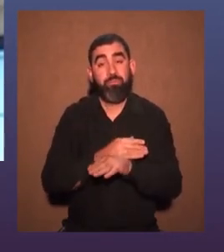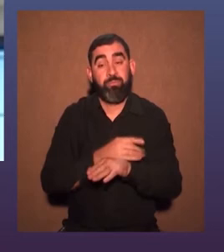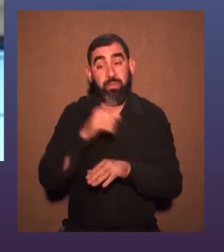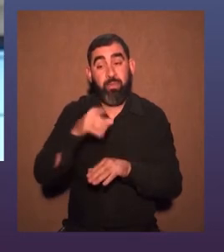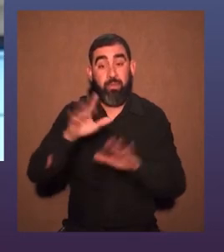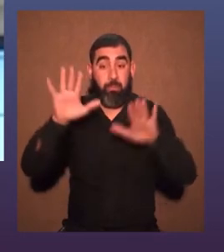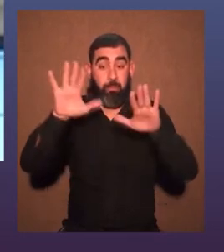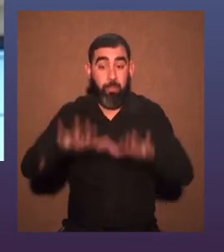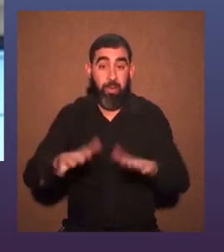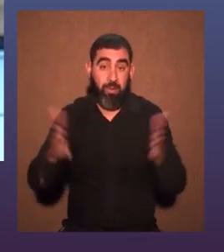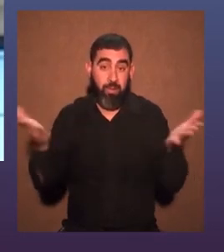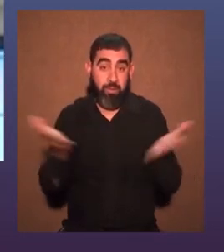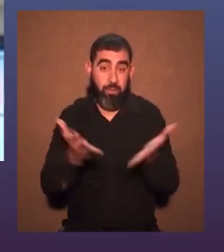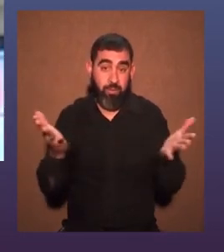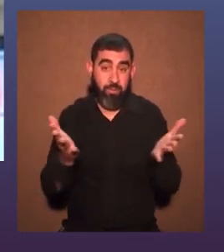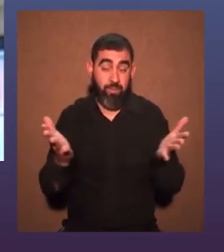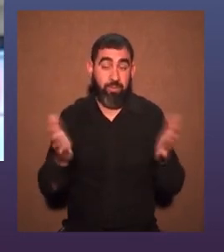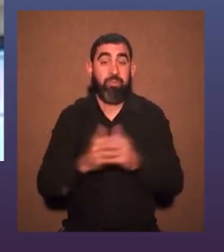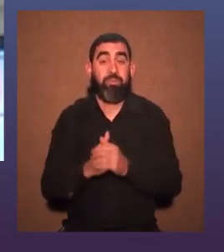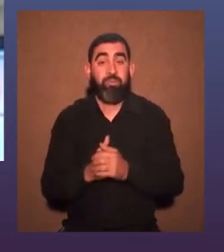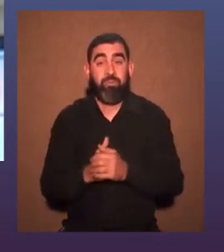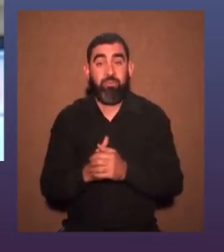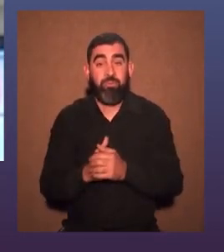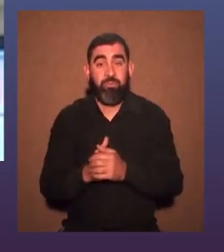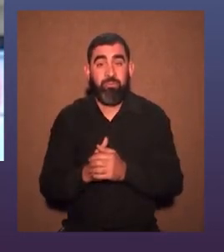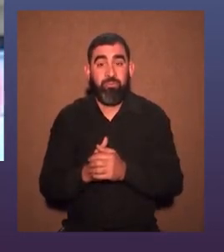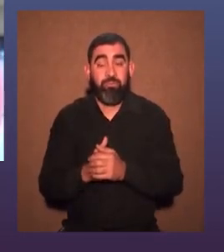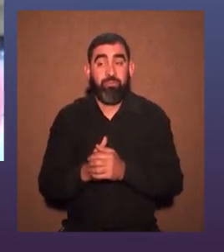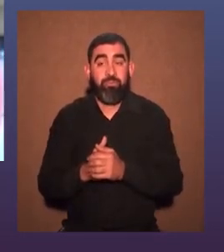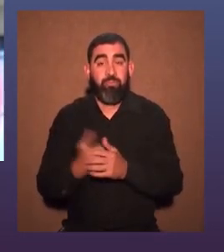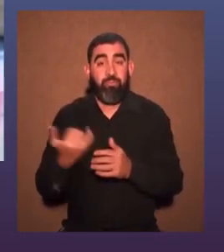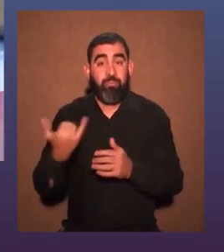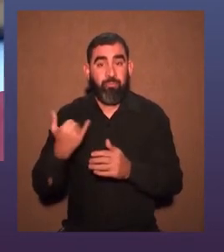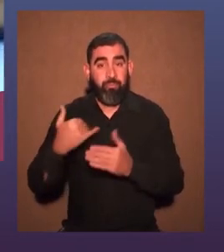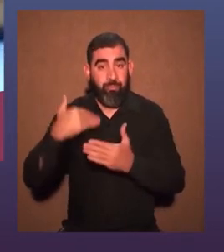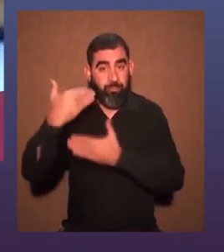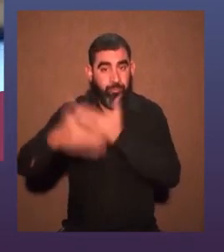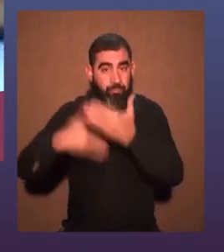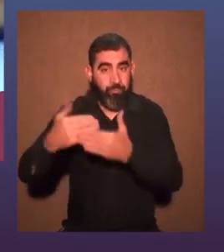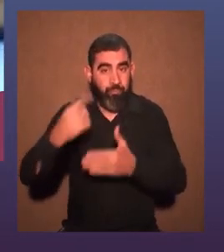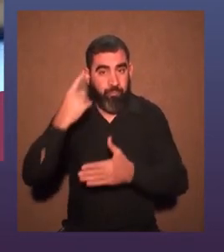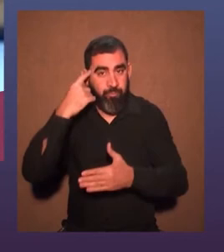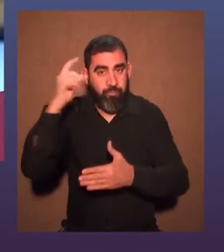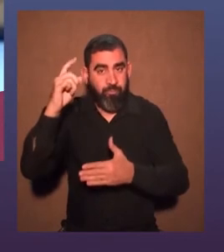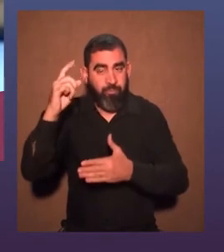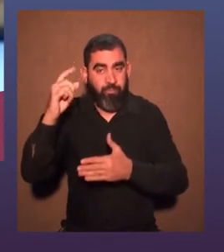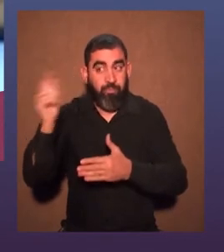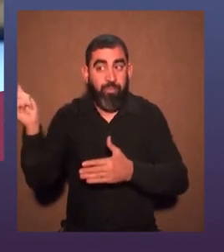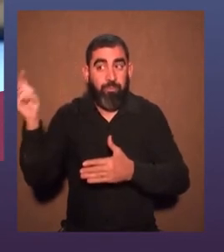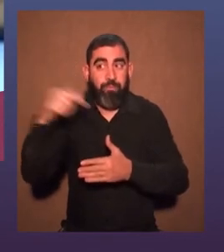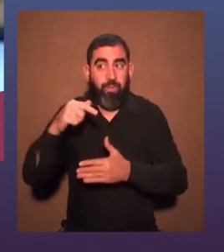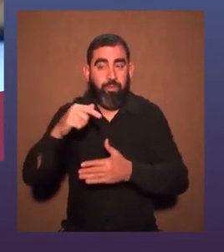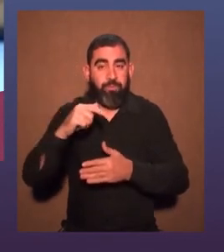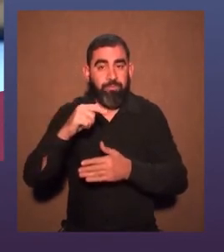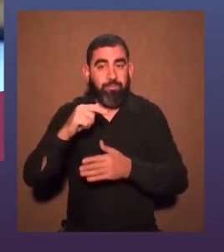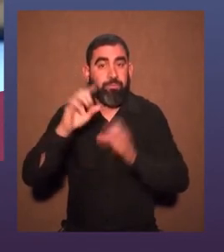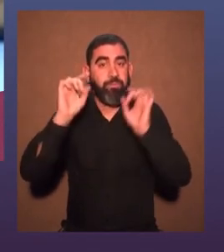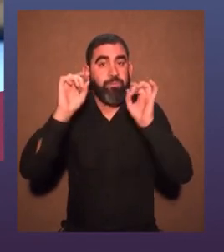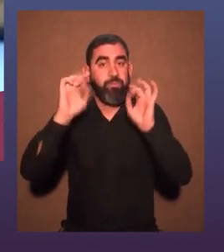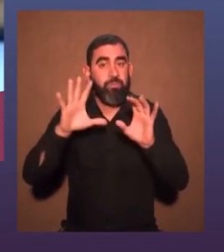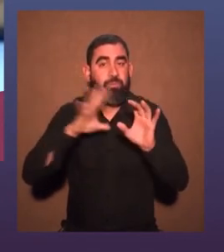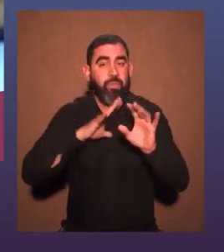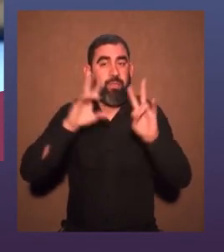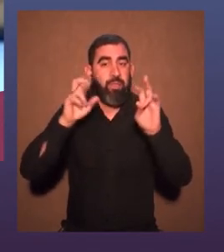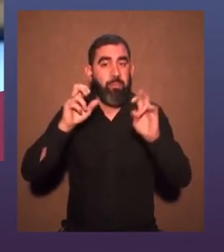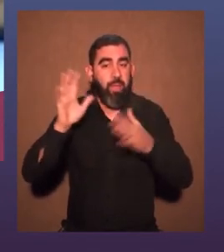en este parate que tuvimos, es como que el proceso creativo viene y se ensambla con